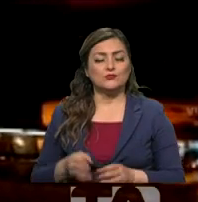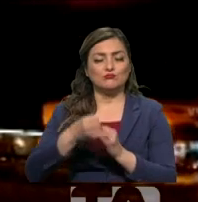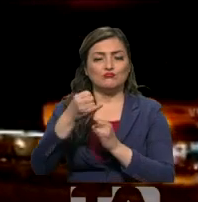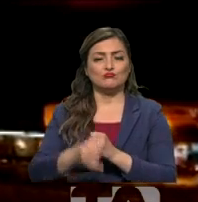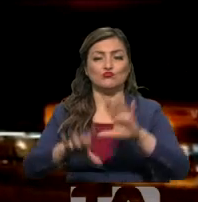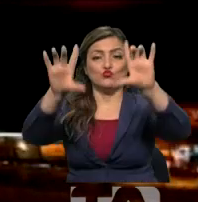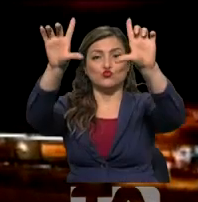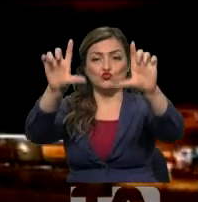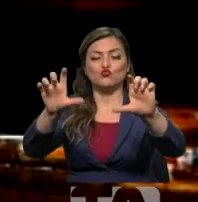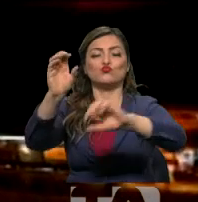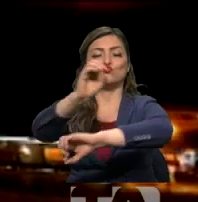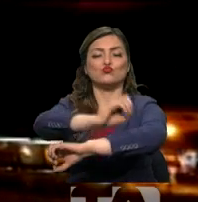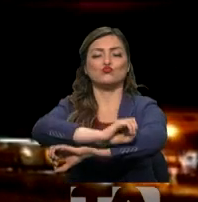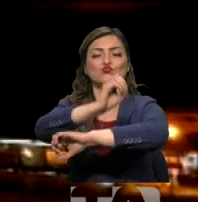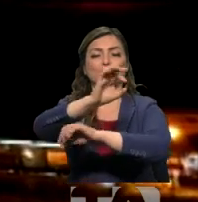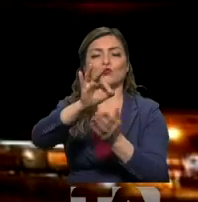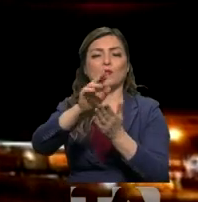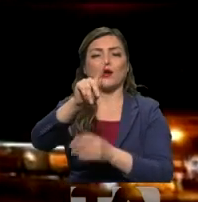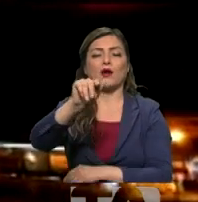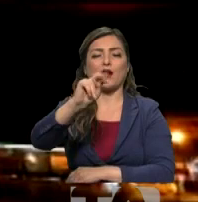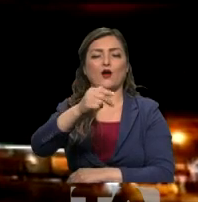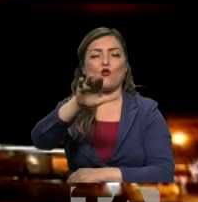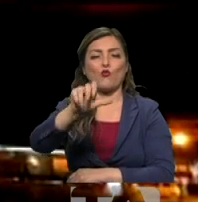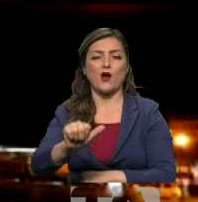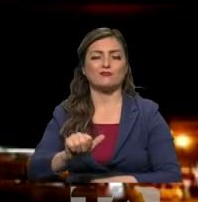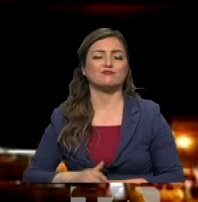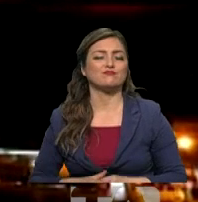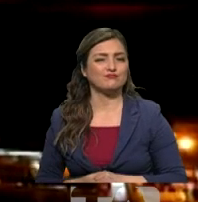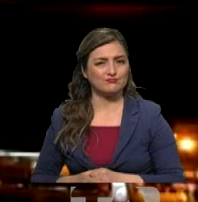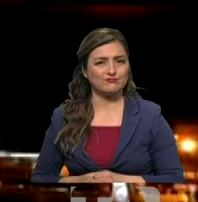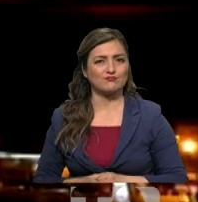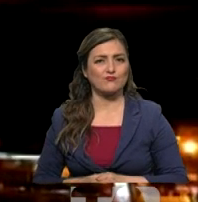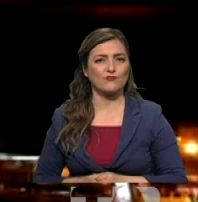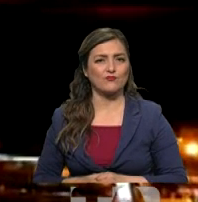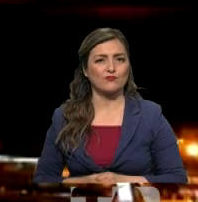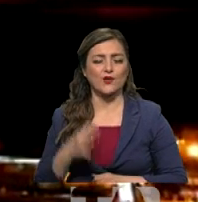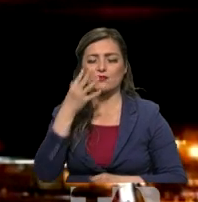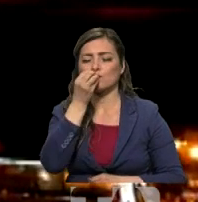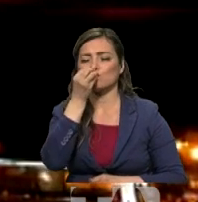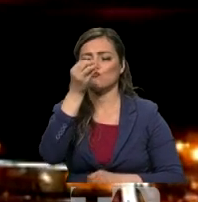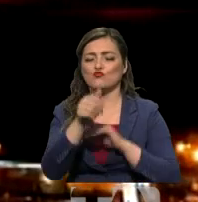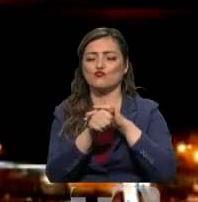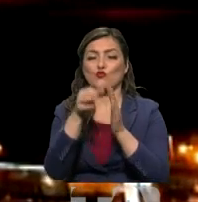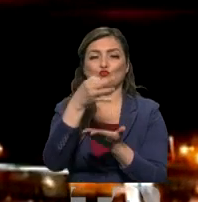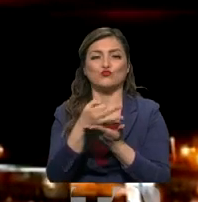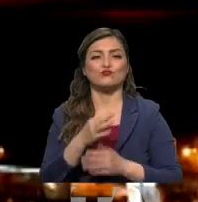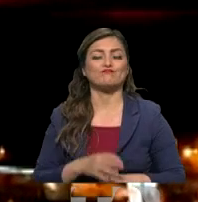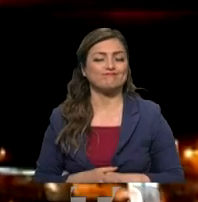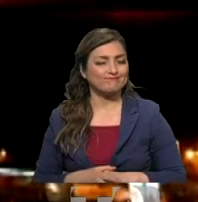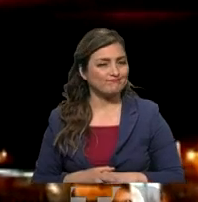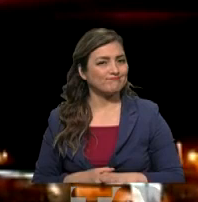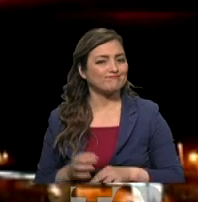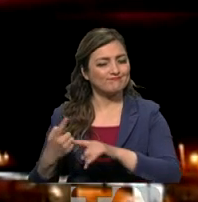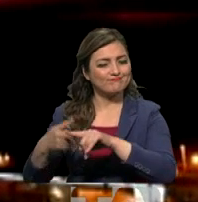Finalizamos el segmento con un ocaso desde el Cantón Pangua, captada por nuestra amiga Silvia. Es conocido como el paraíso escondido de Cotopaxi. Aquí encontramos